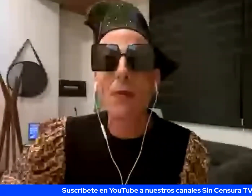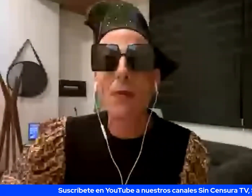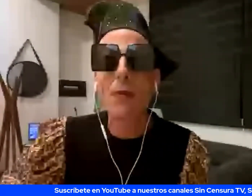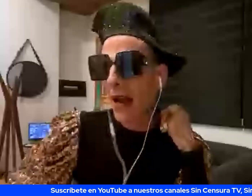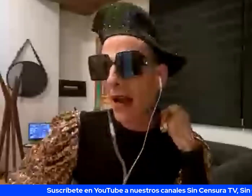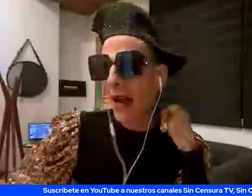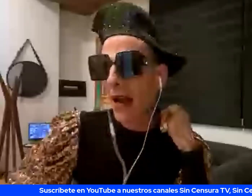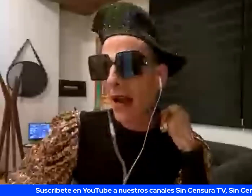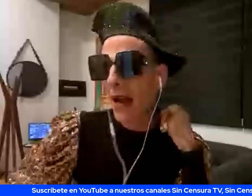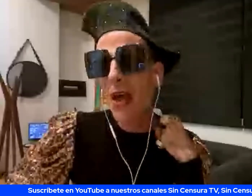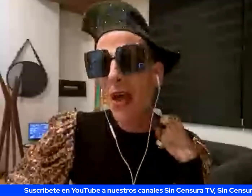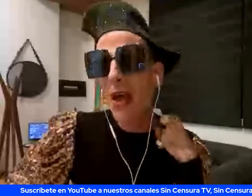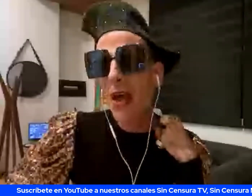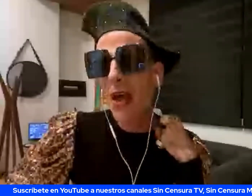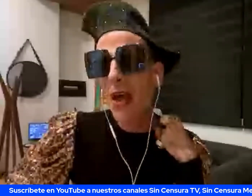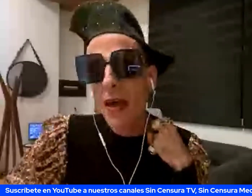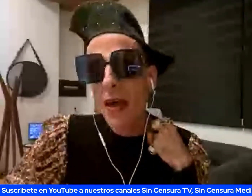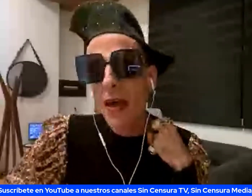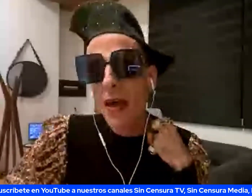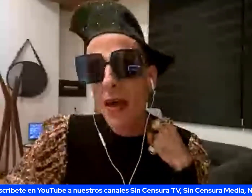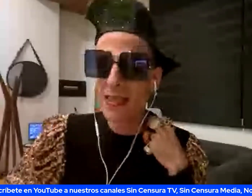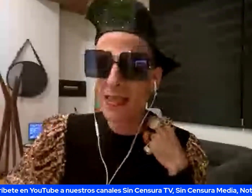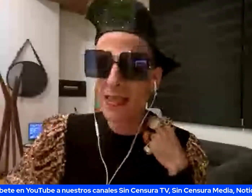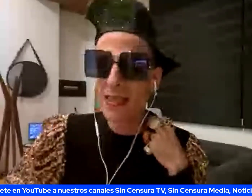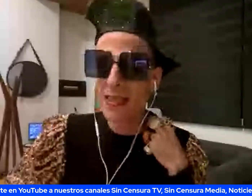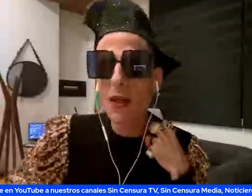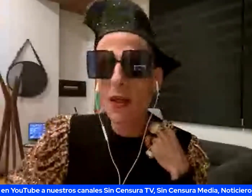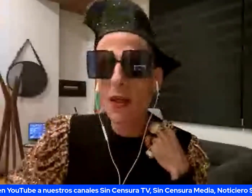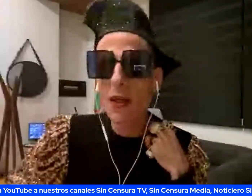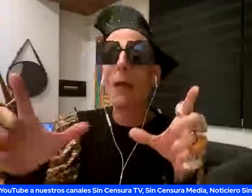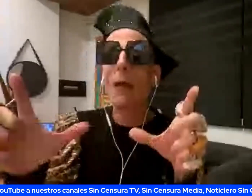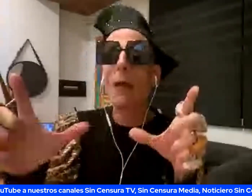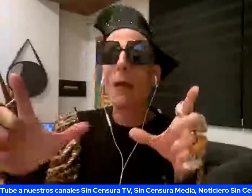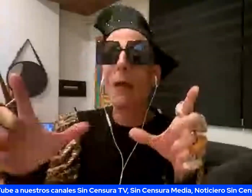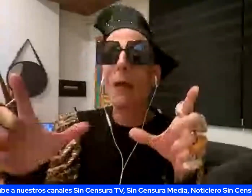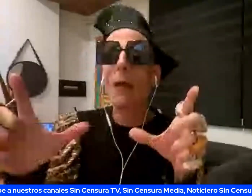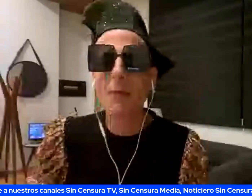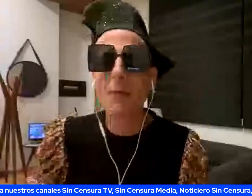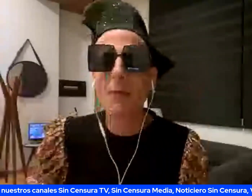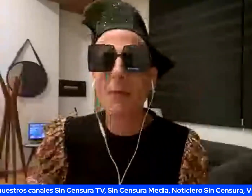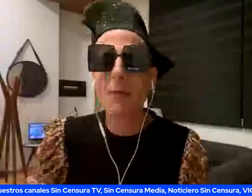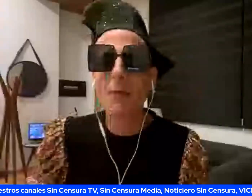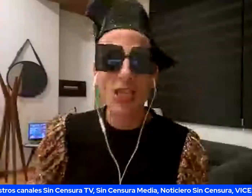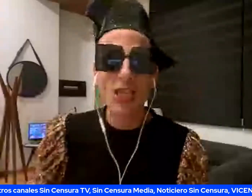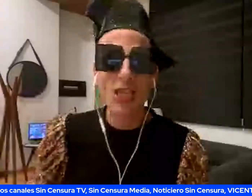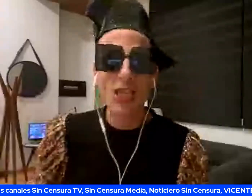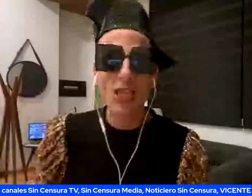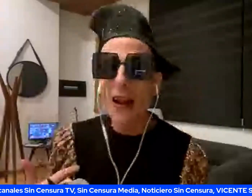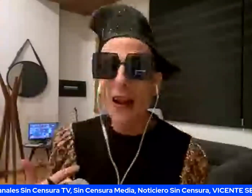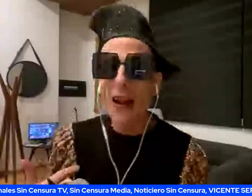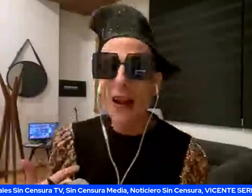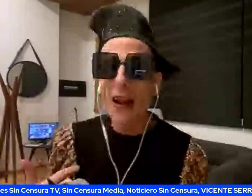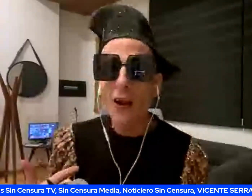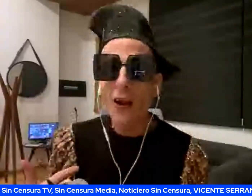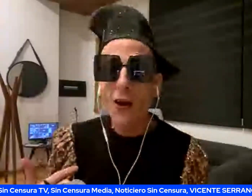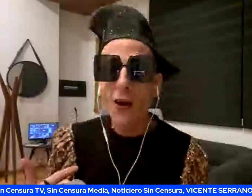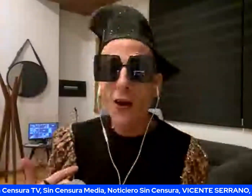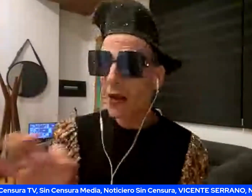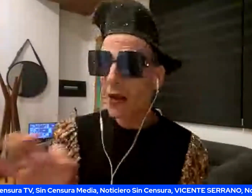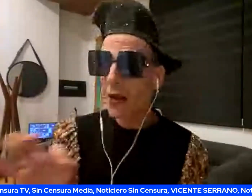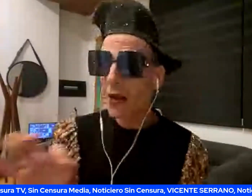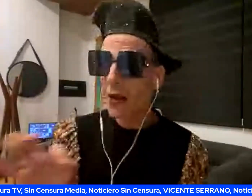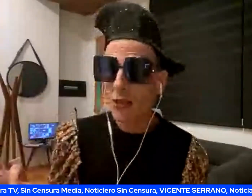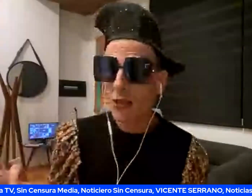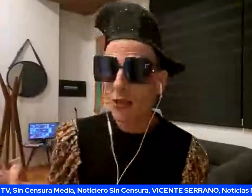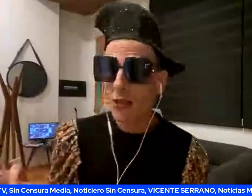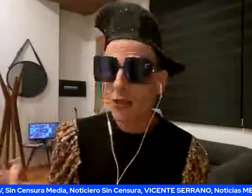México o en vía recuperación que el de Estados Unidos en el porcentaje trimestral. Si no tuviera razón, los